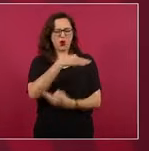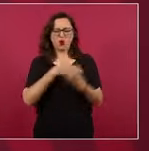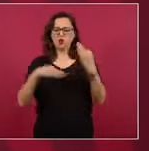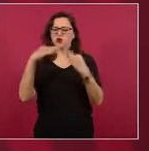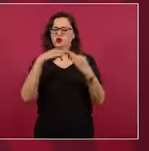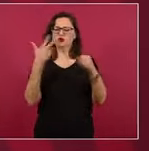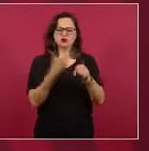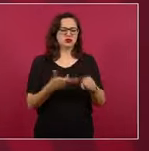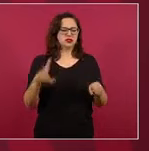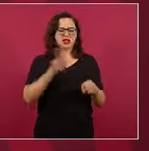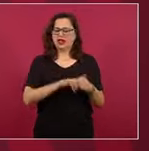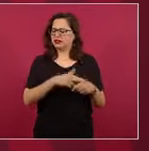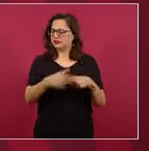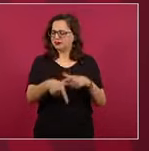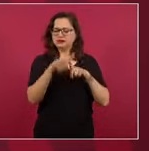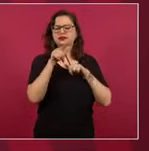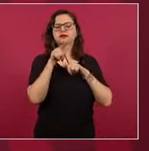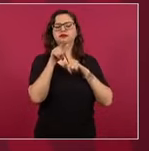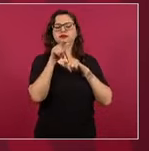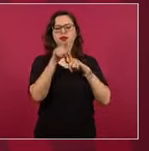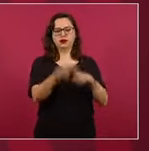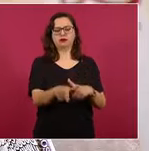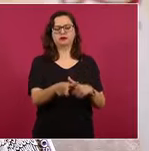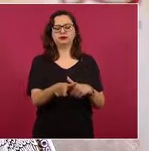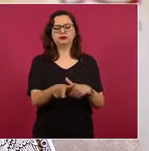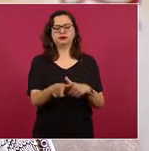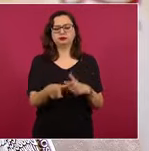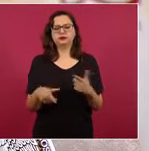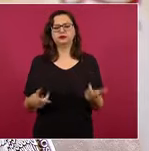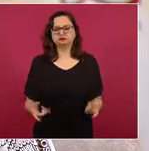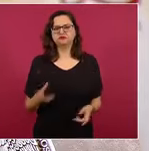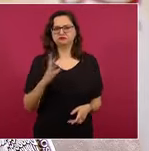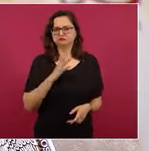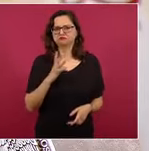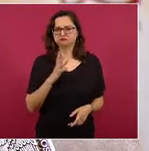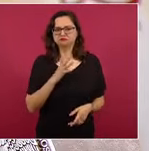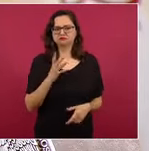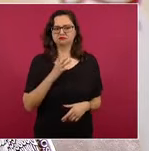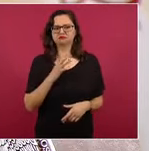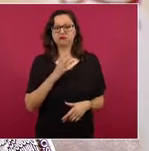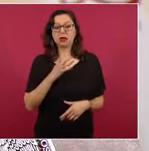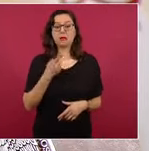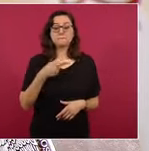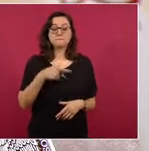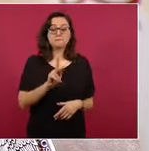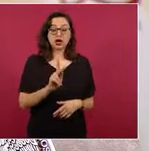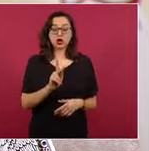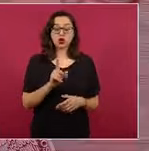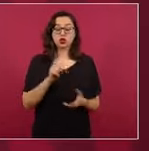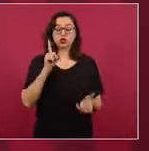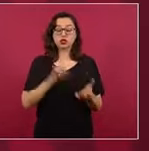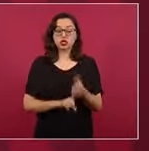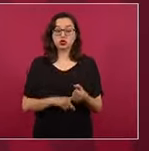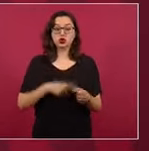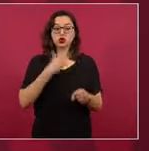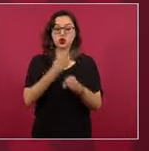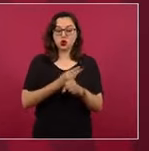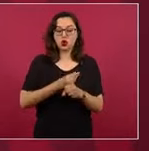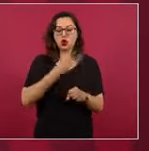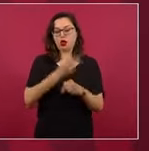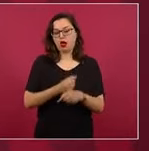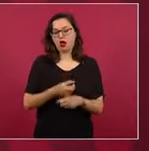de segundo nivel que se tienen en lo que se ha mencionado, van a tener consulta de psicología